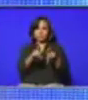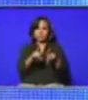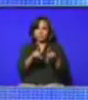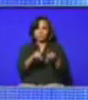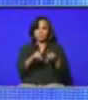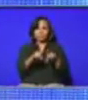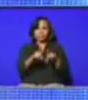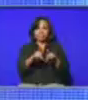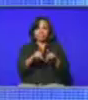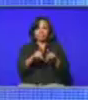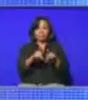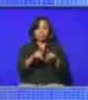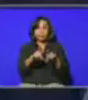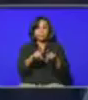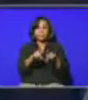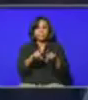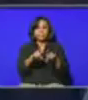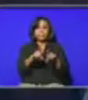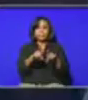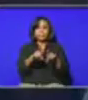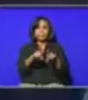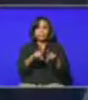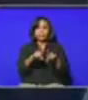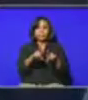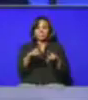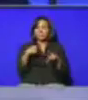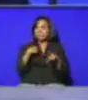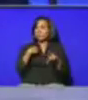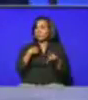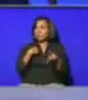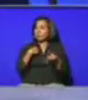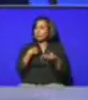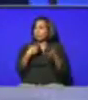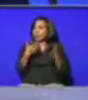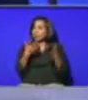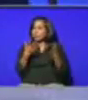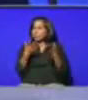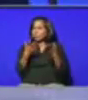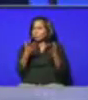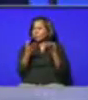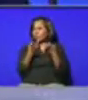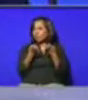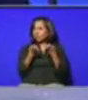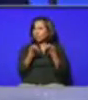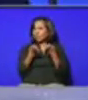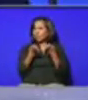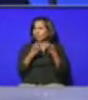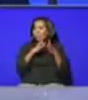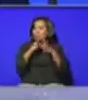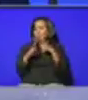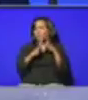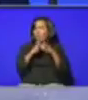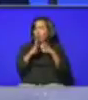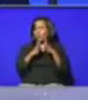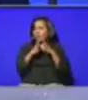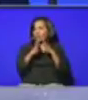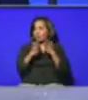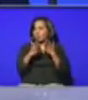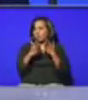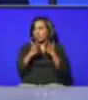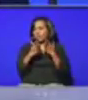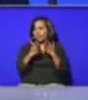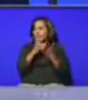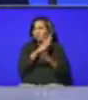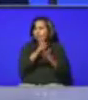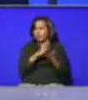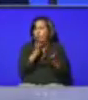educación técnica superior. Sí. No, dígame. No quisiera que se pasara el programa sin antes hablar sobre algunos ejes que son transversales a todos